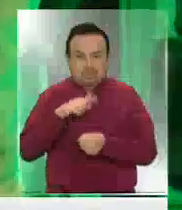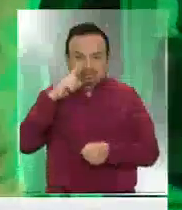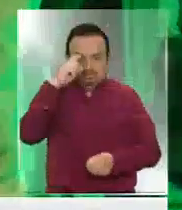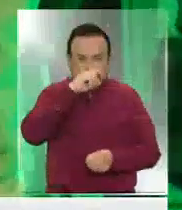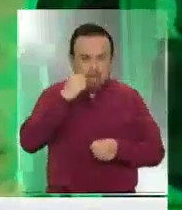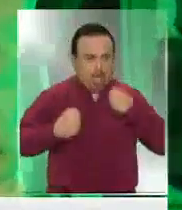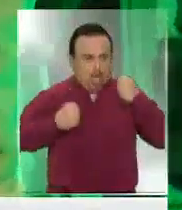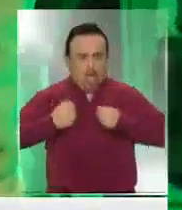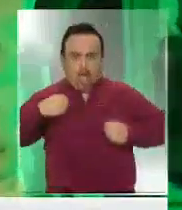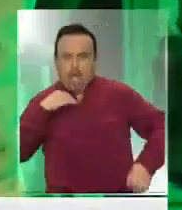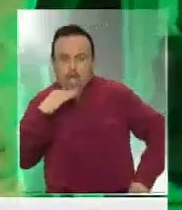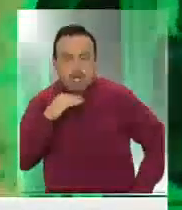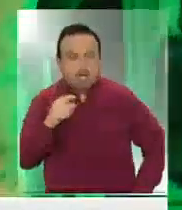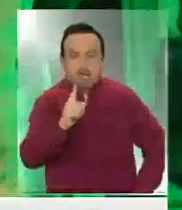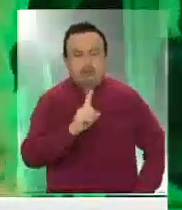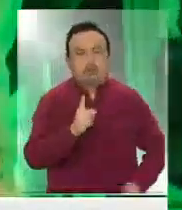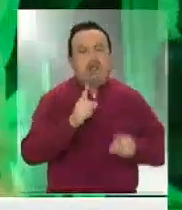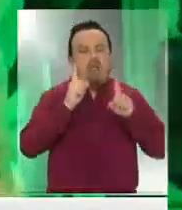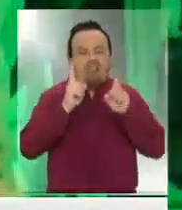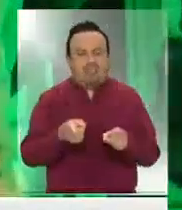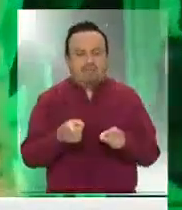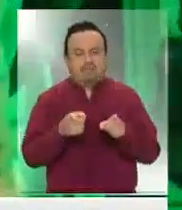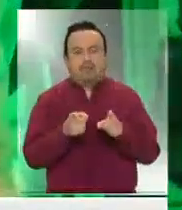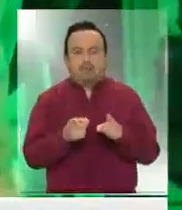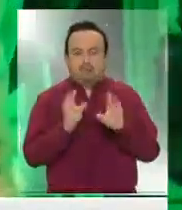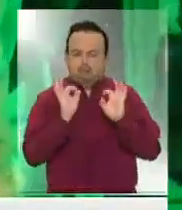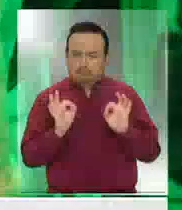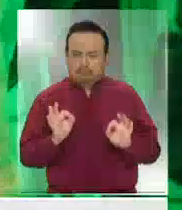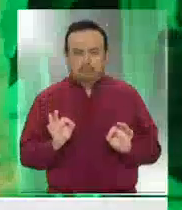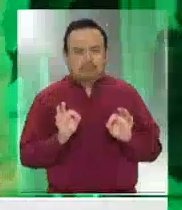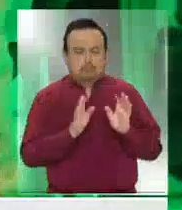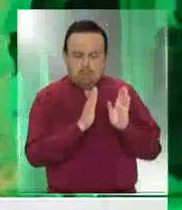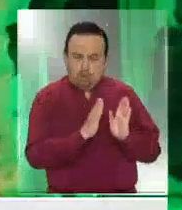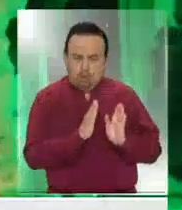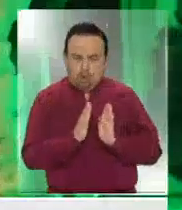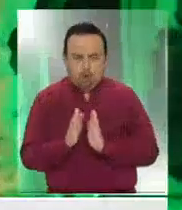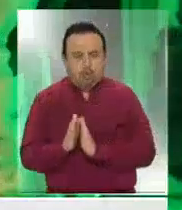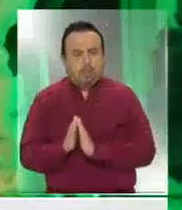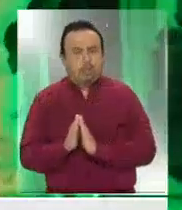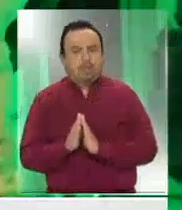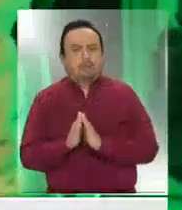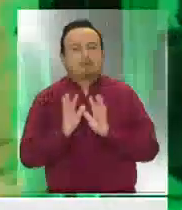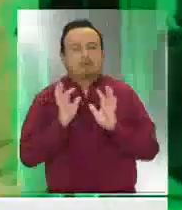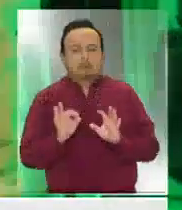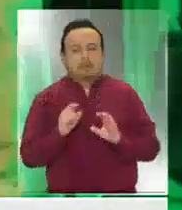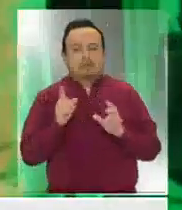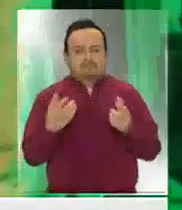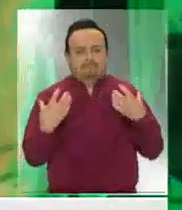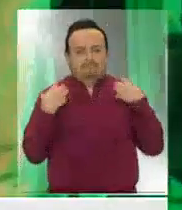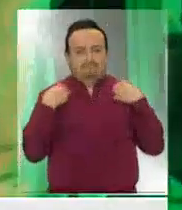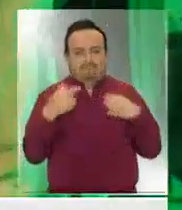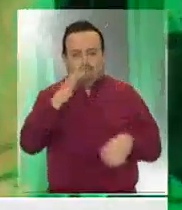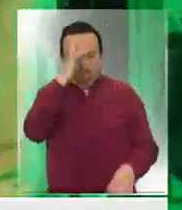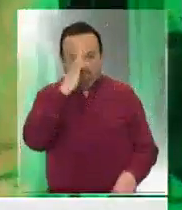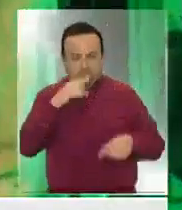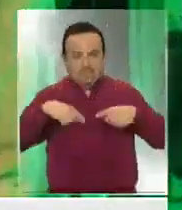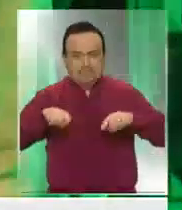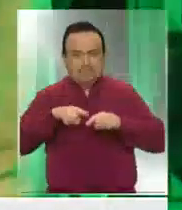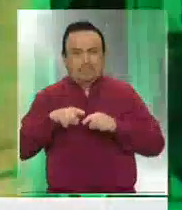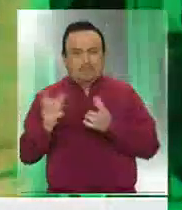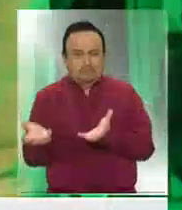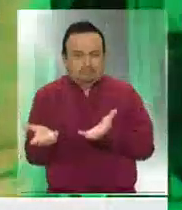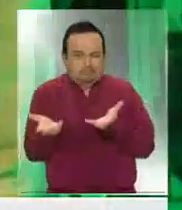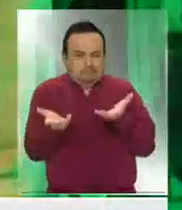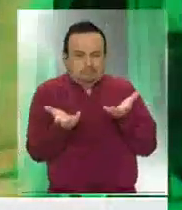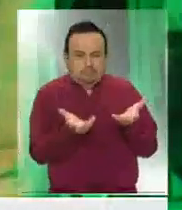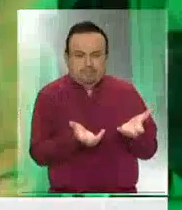correr ni apurarse, hay que hacer las cosas como corresponden y en el momento adecuado. Y es lo que está haciendo nuestra tripulación. Cargando,